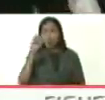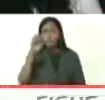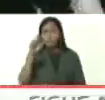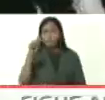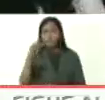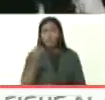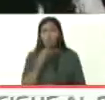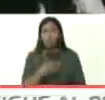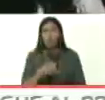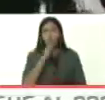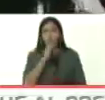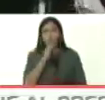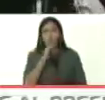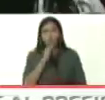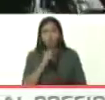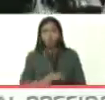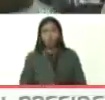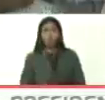noticias.